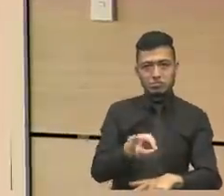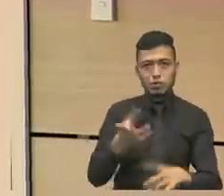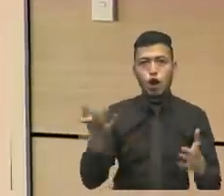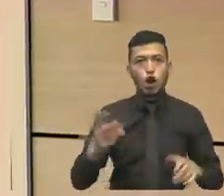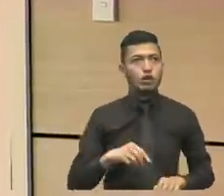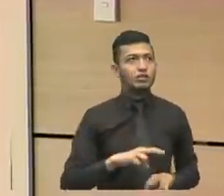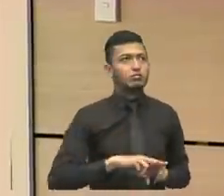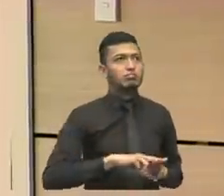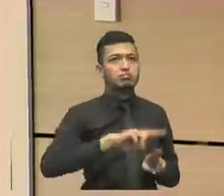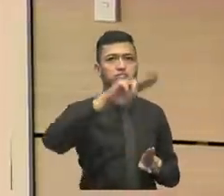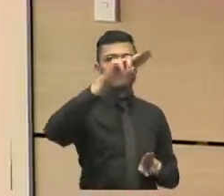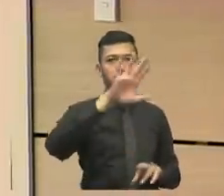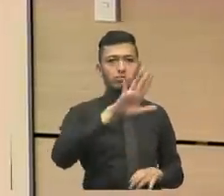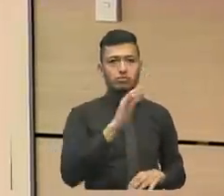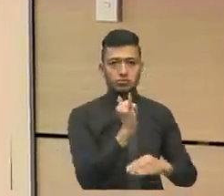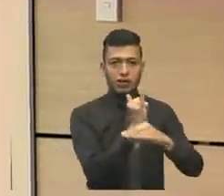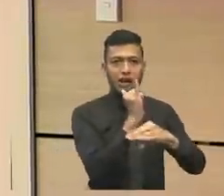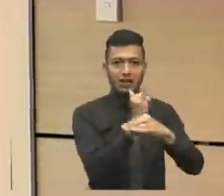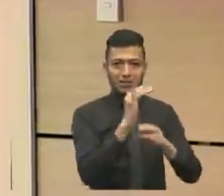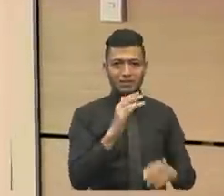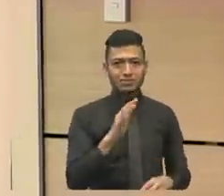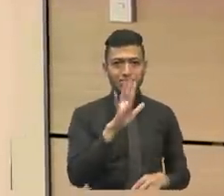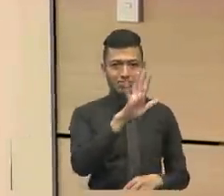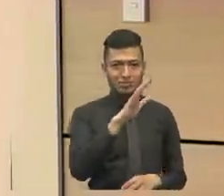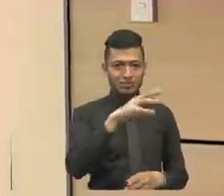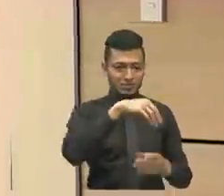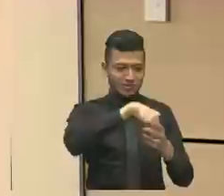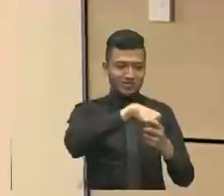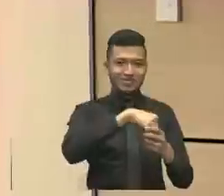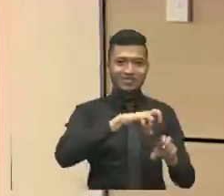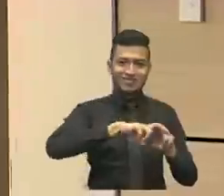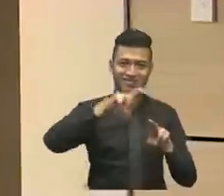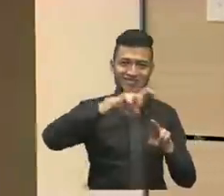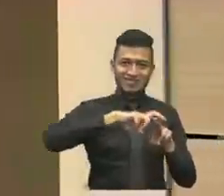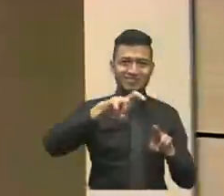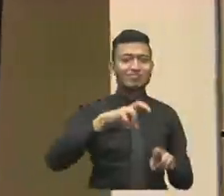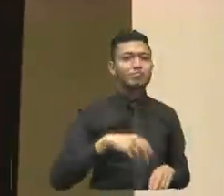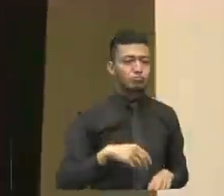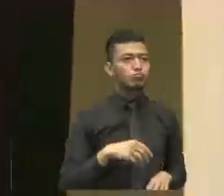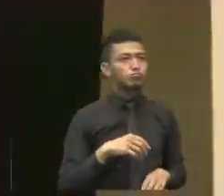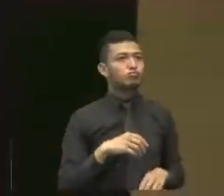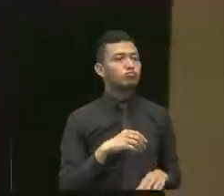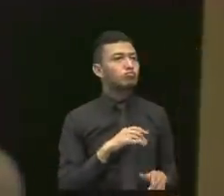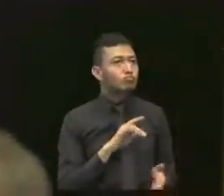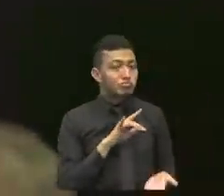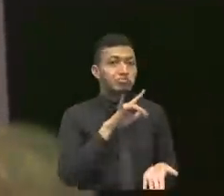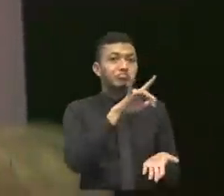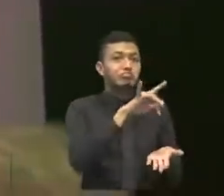y sube hasta la iglesia de Monserrate. Si no, sigue. ¿Sigue a dónde?